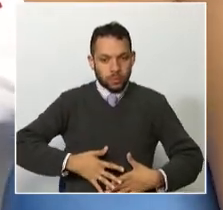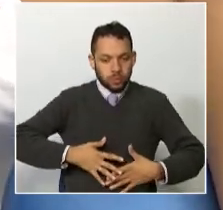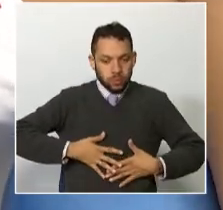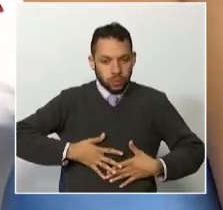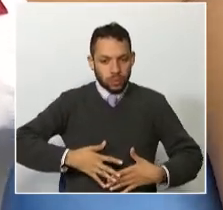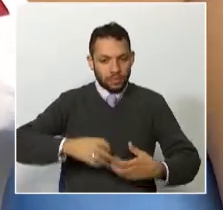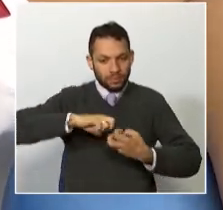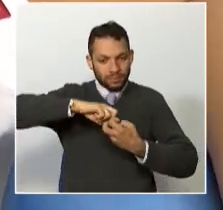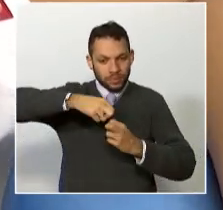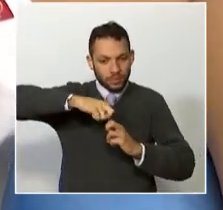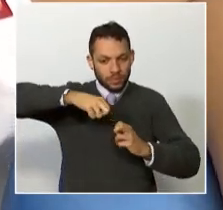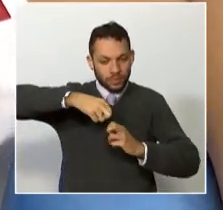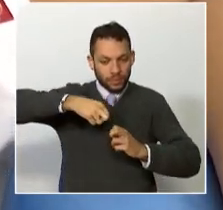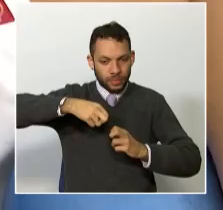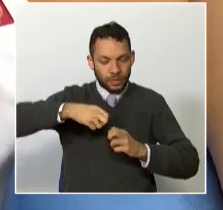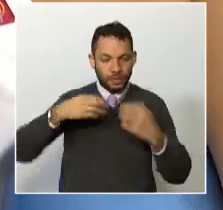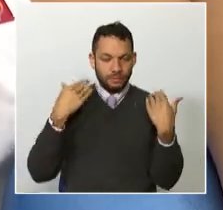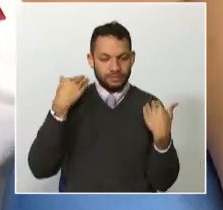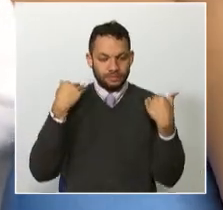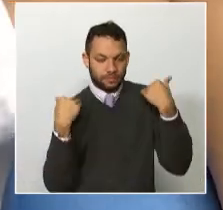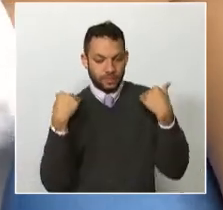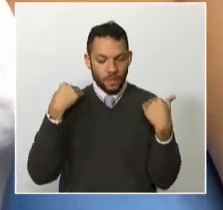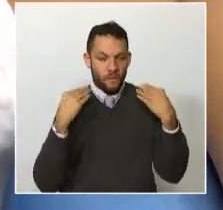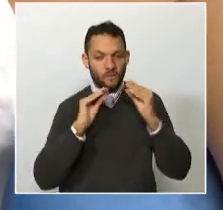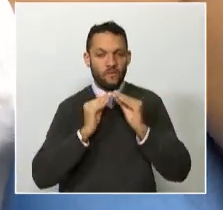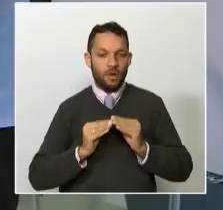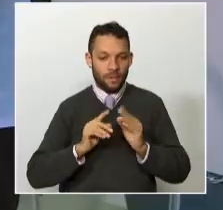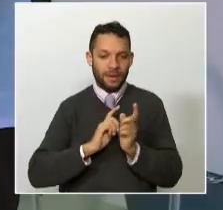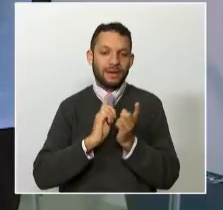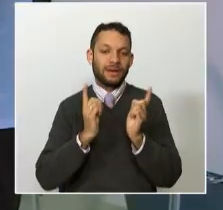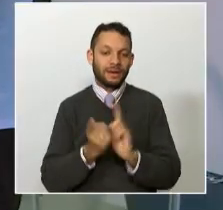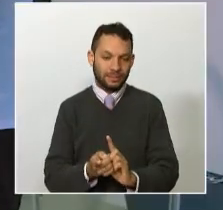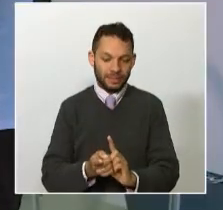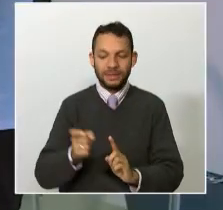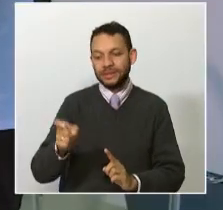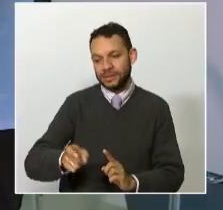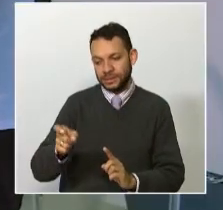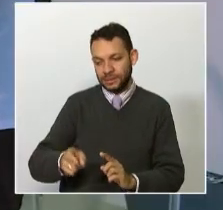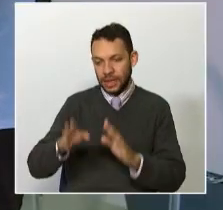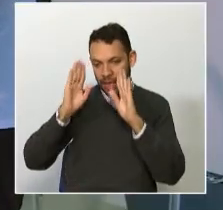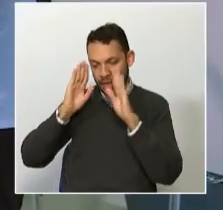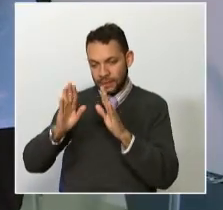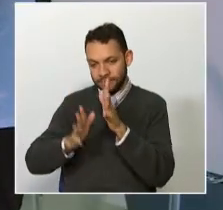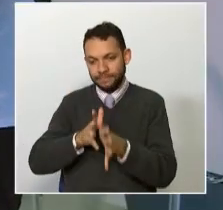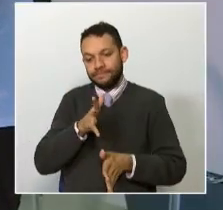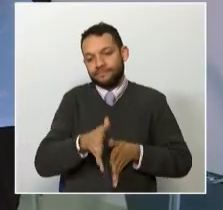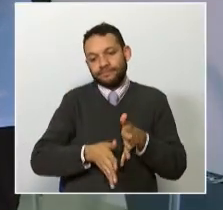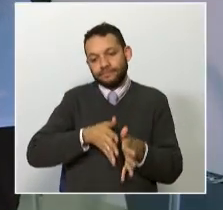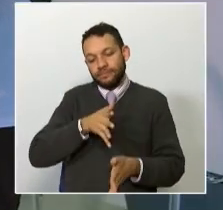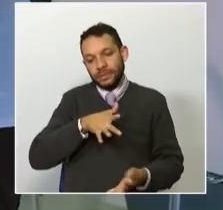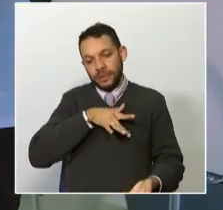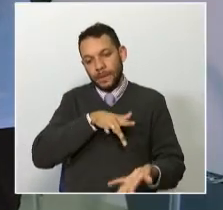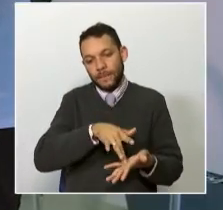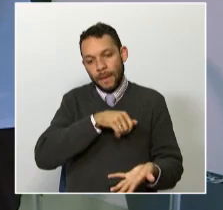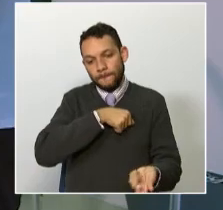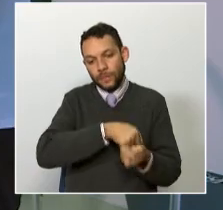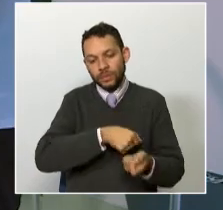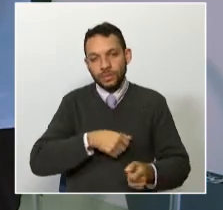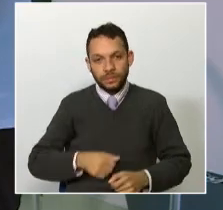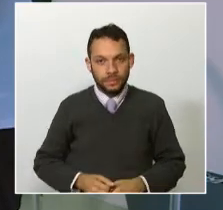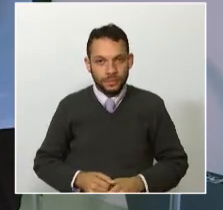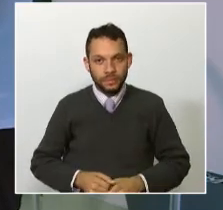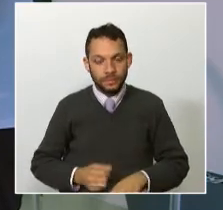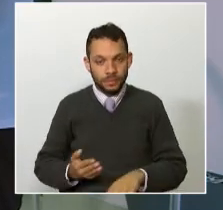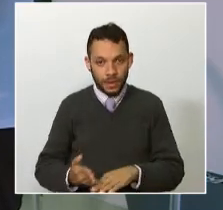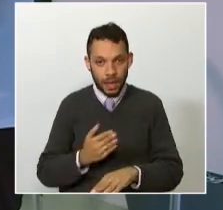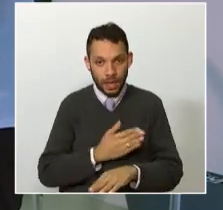rodillas y todo, cambia totalmente su postura y allí pues necesitamos de nuestra fisioterapeuta. Pero antes